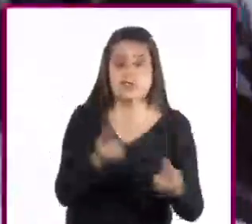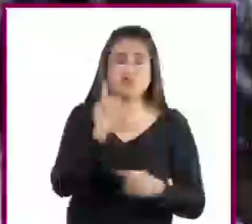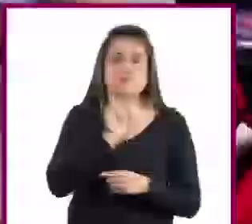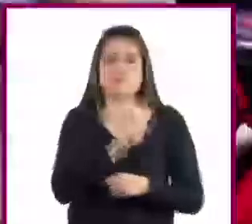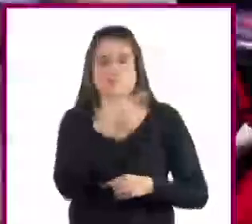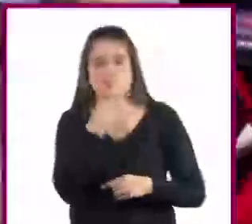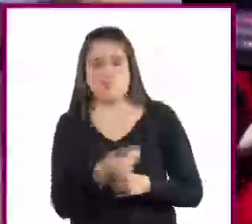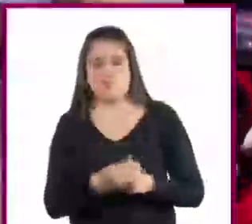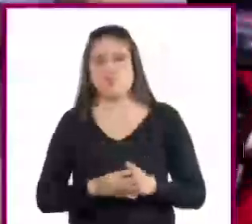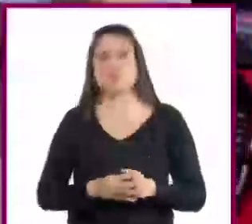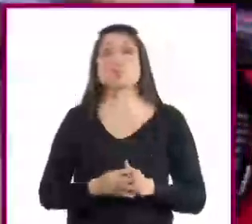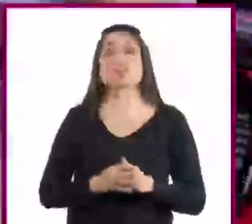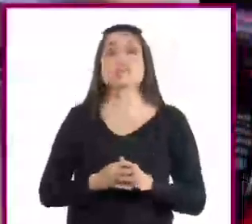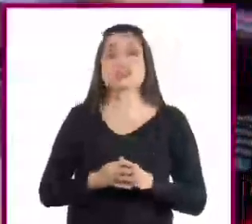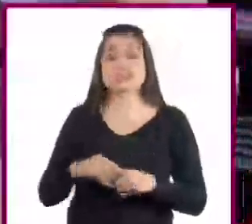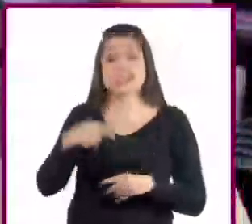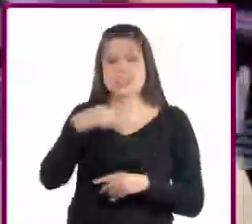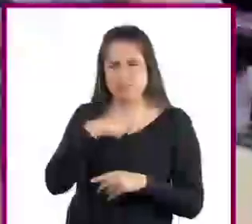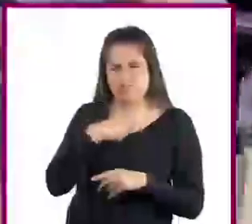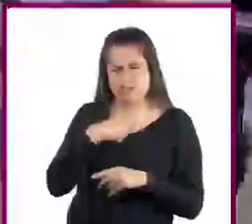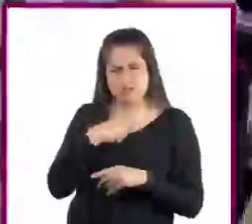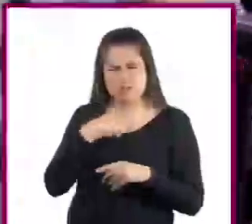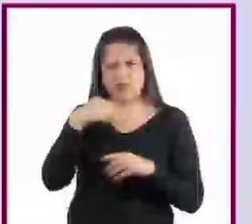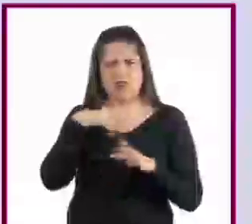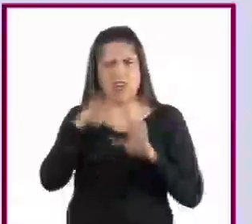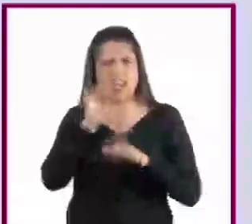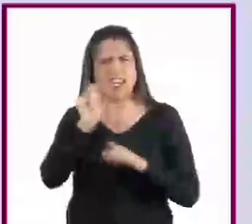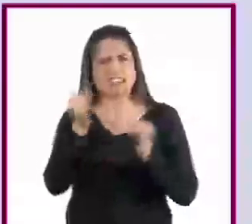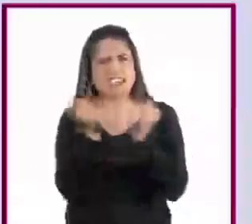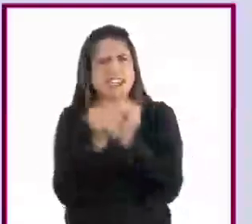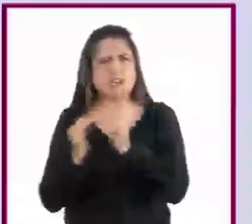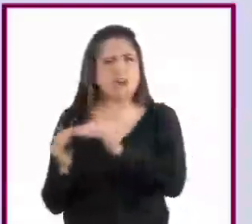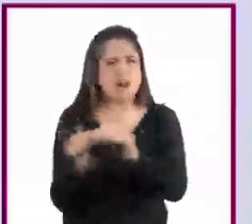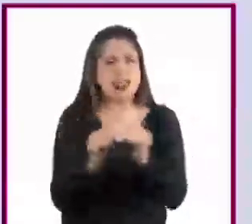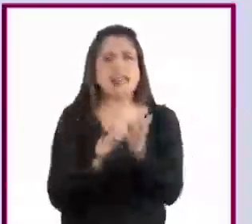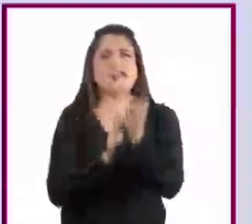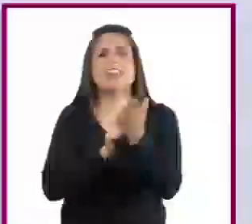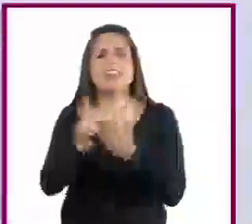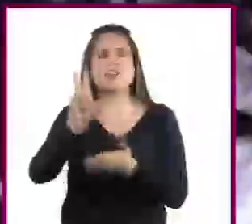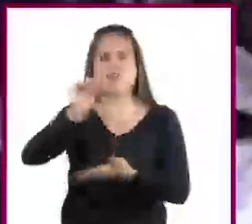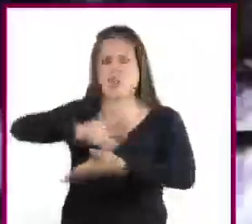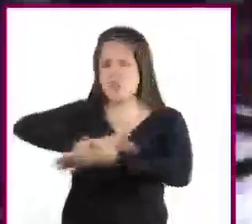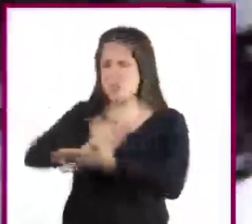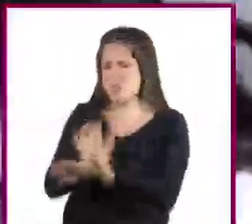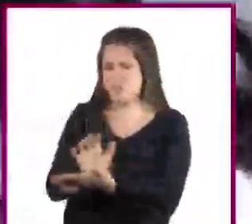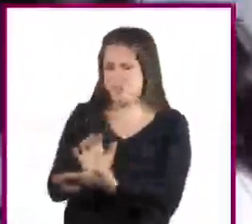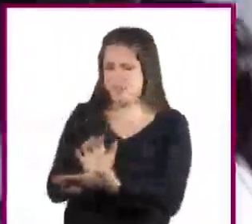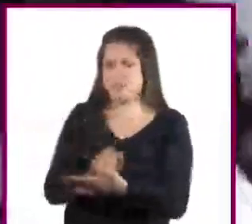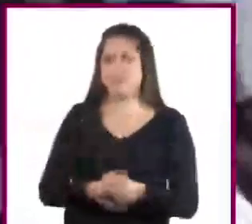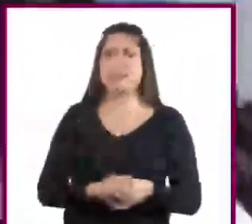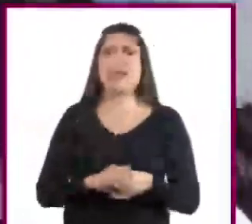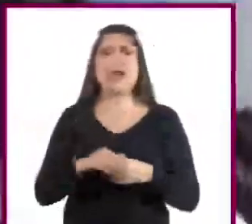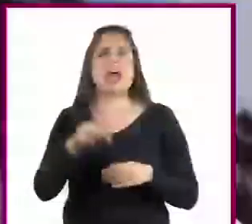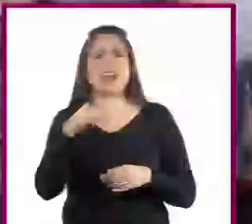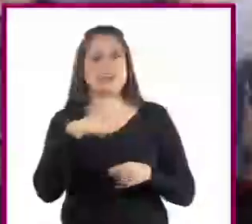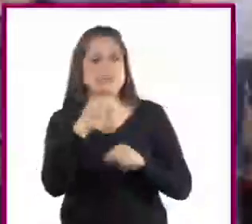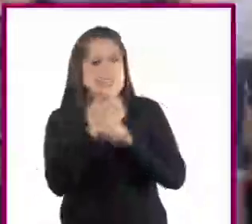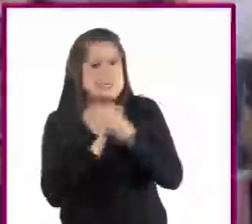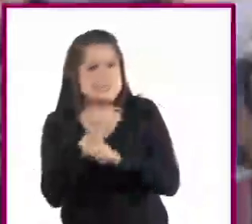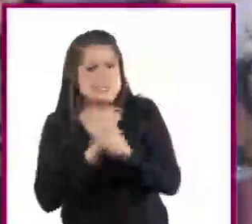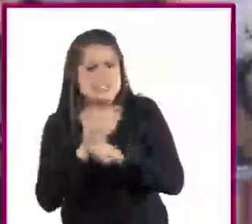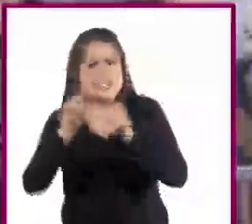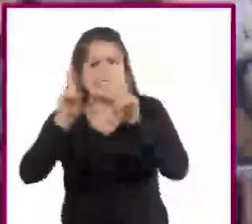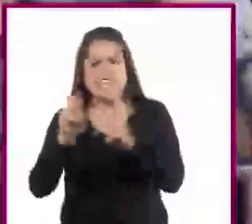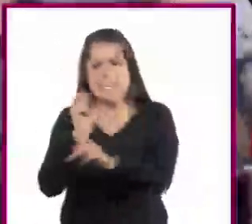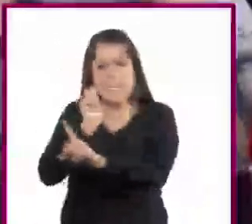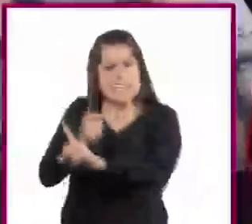niñas. Yo acerca de la igualdad, es decir, el derecho a que no te discriminen. Con solo investigar la